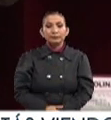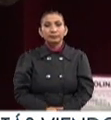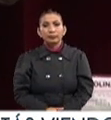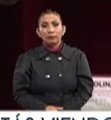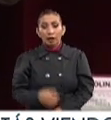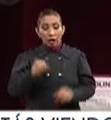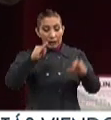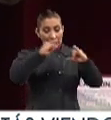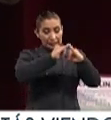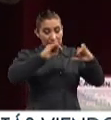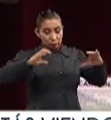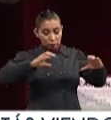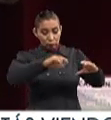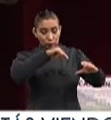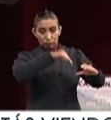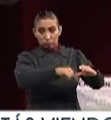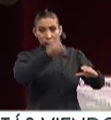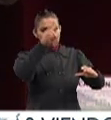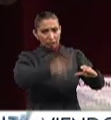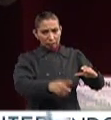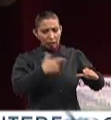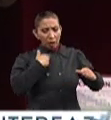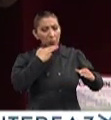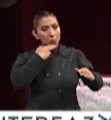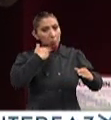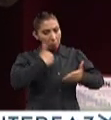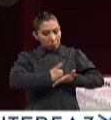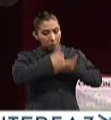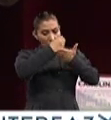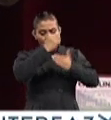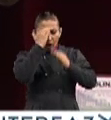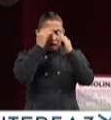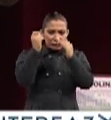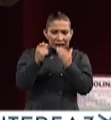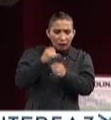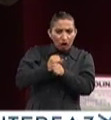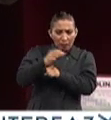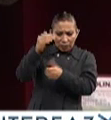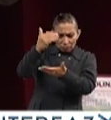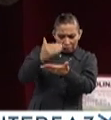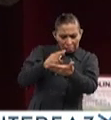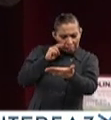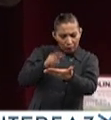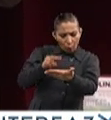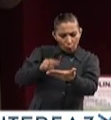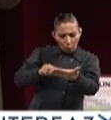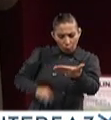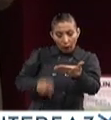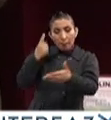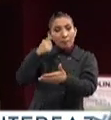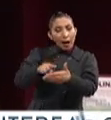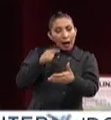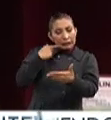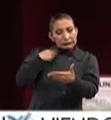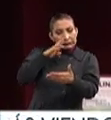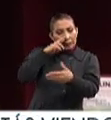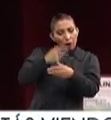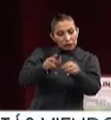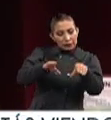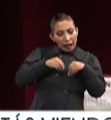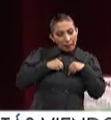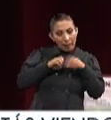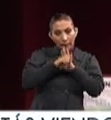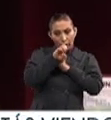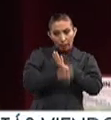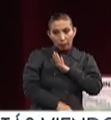Como institución, sin duda que nos ha sido útil el conocer estos datos particularmente para atender responsabilidades